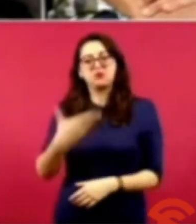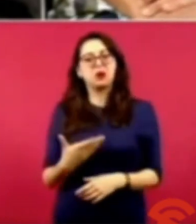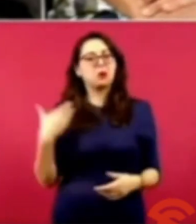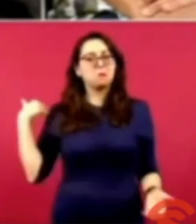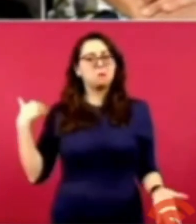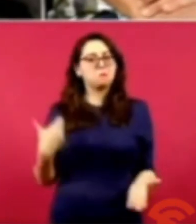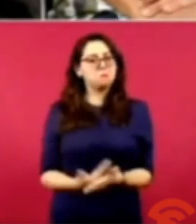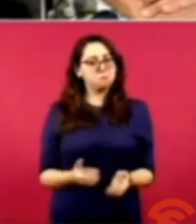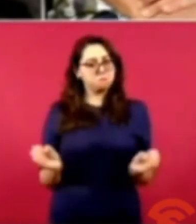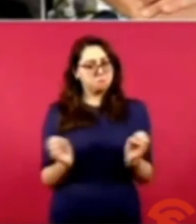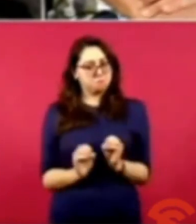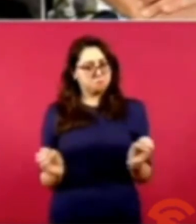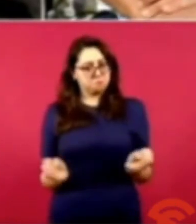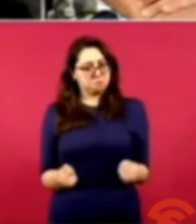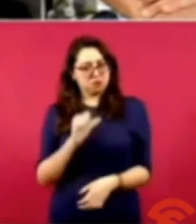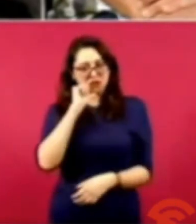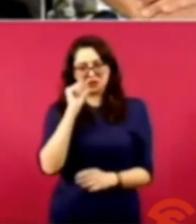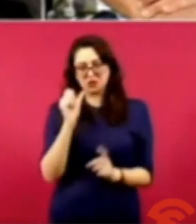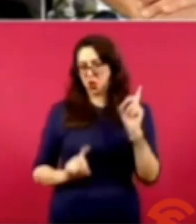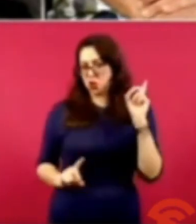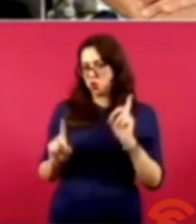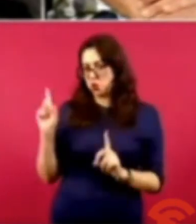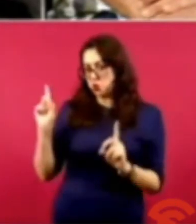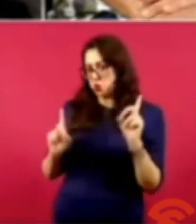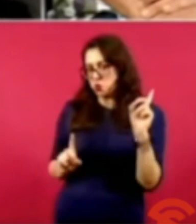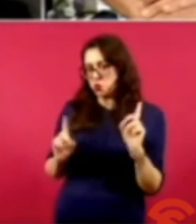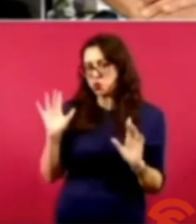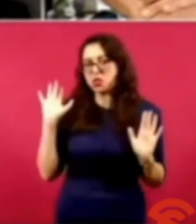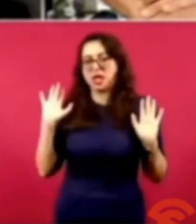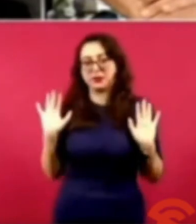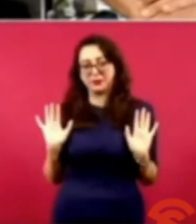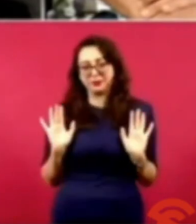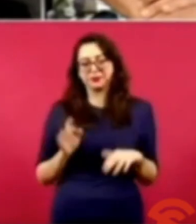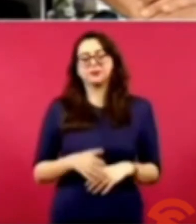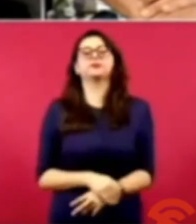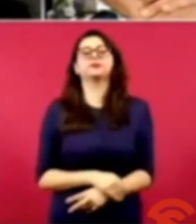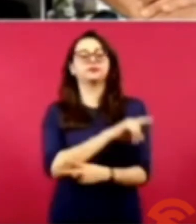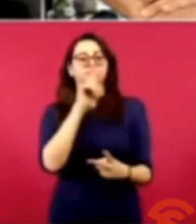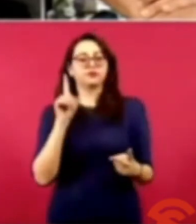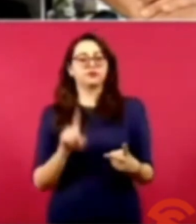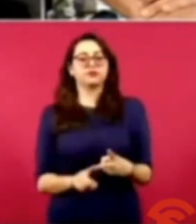se ha hecho. Y preguntarle al director del IMSS.